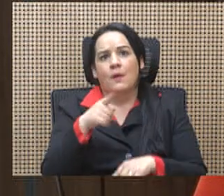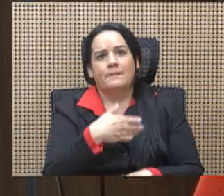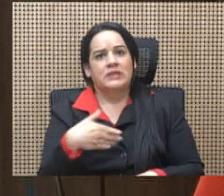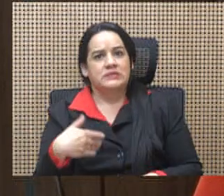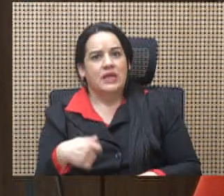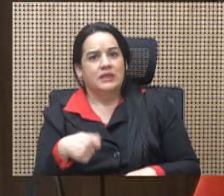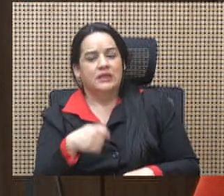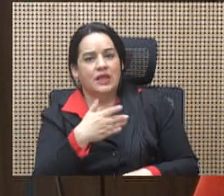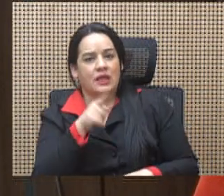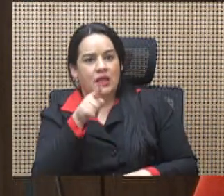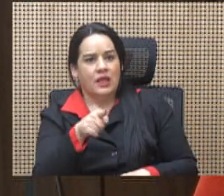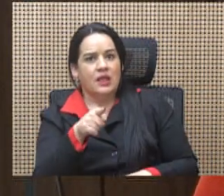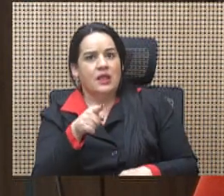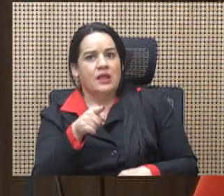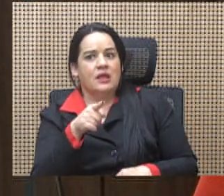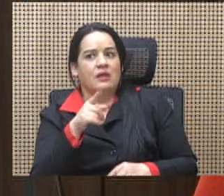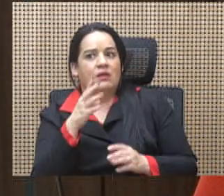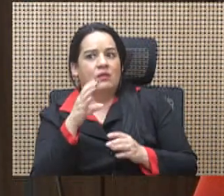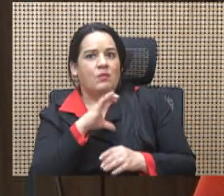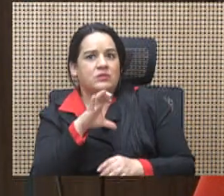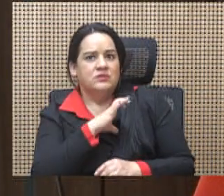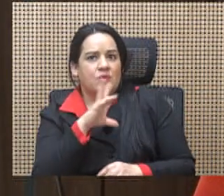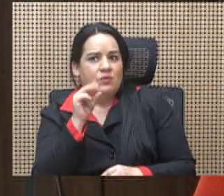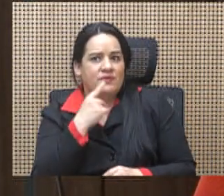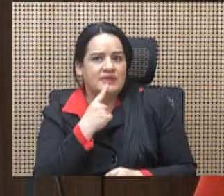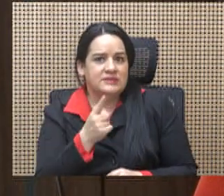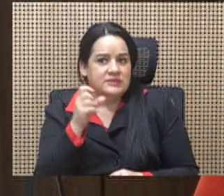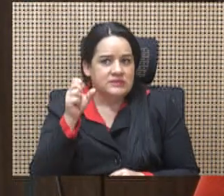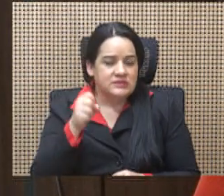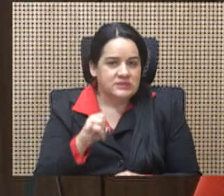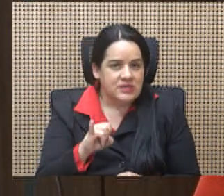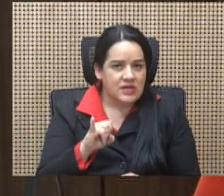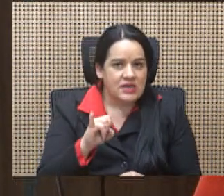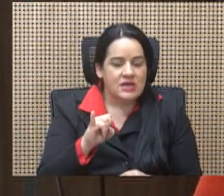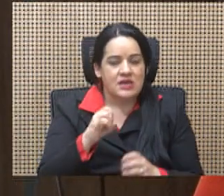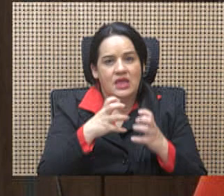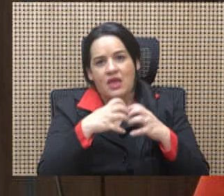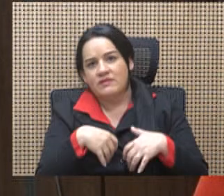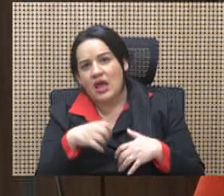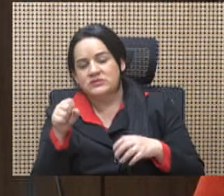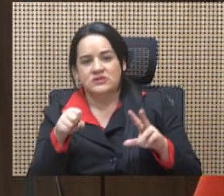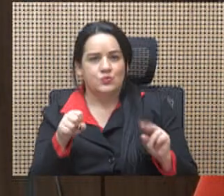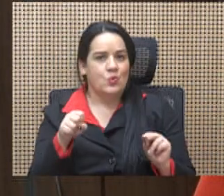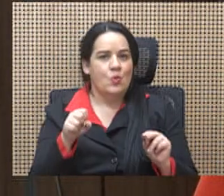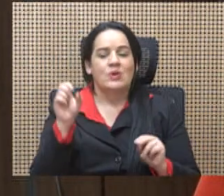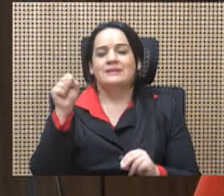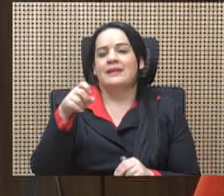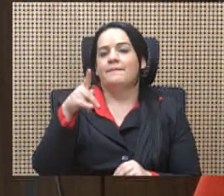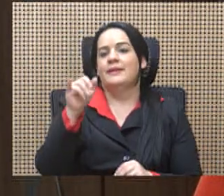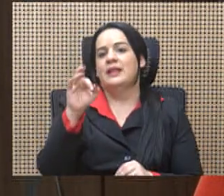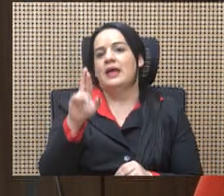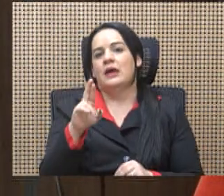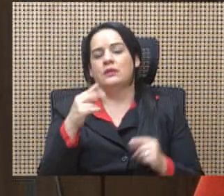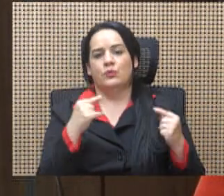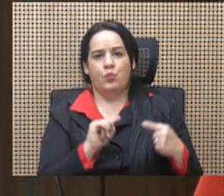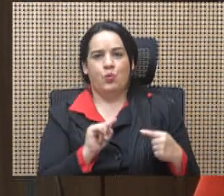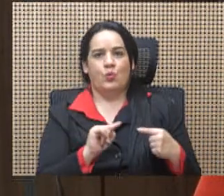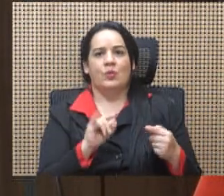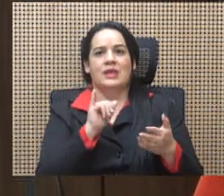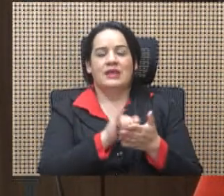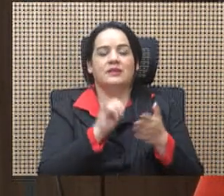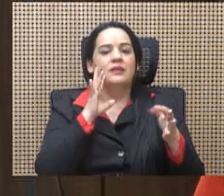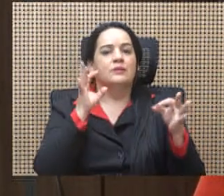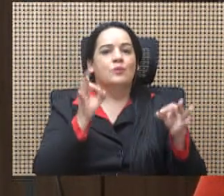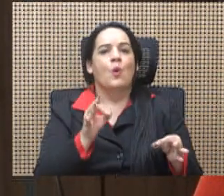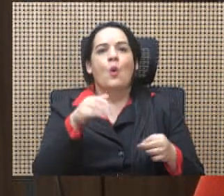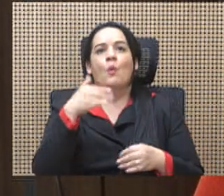de la caja en Comisión aquí no dice claramente si sí está quebrada sí o no y si Doña Pilar Es dolorosa esta decisión sobre todo